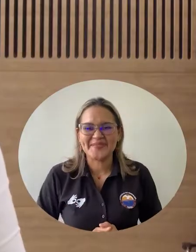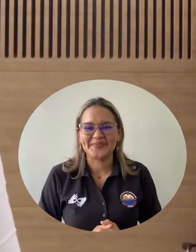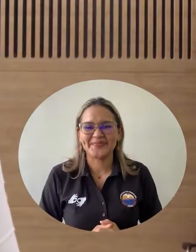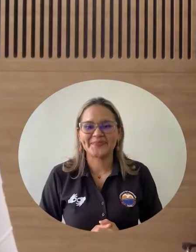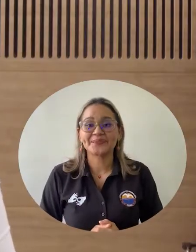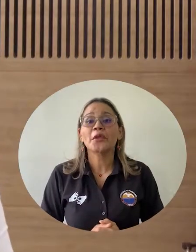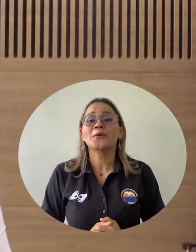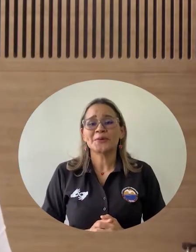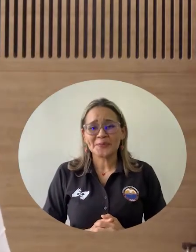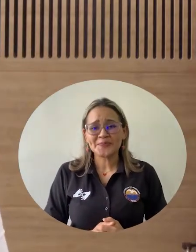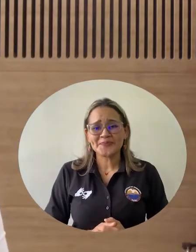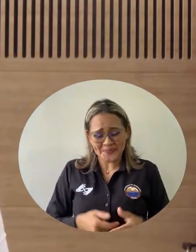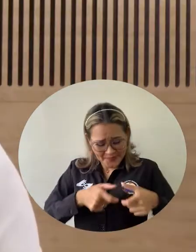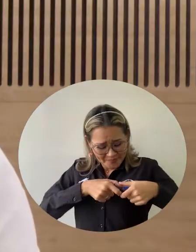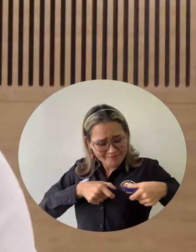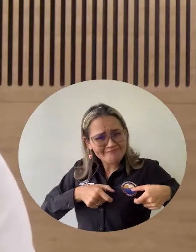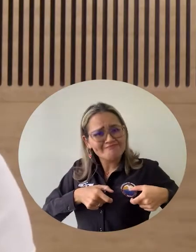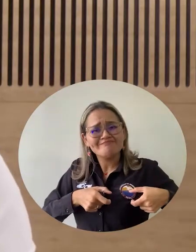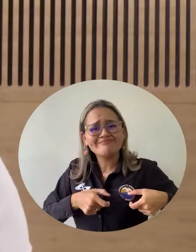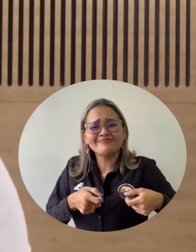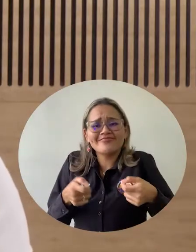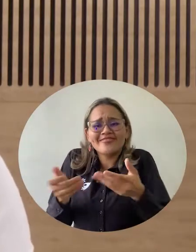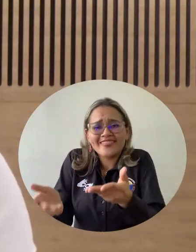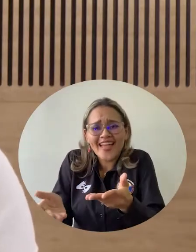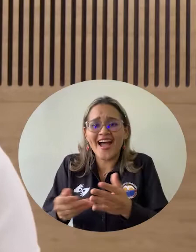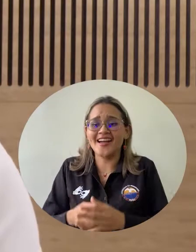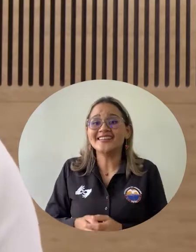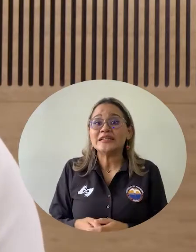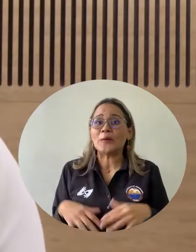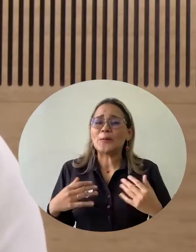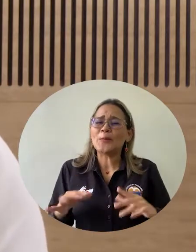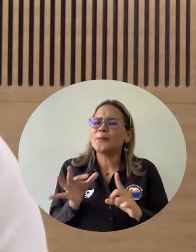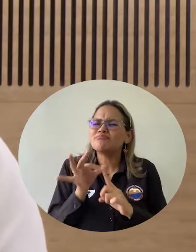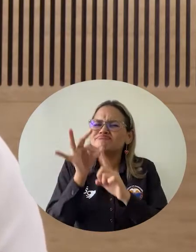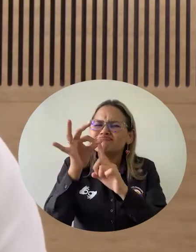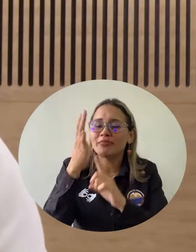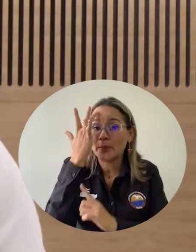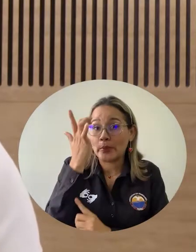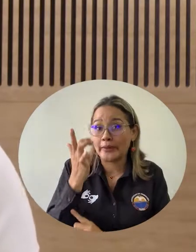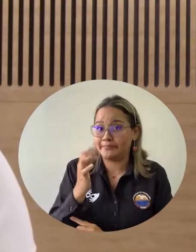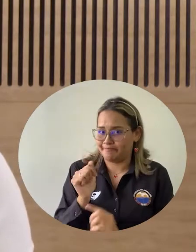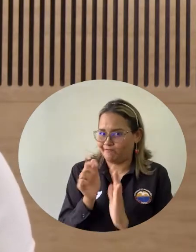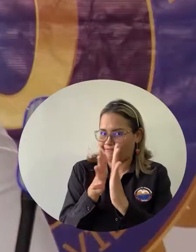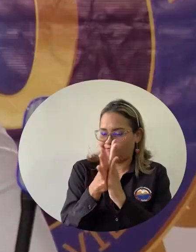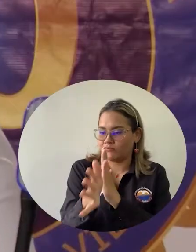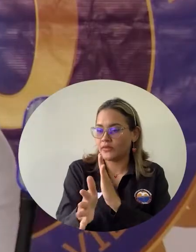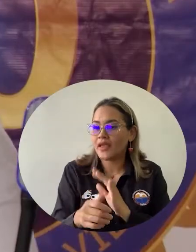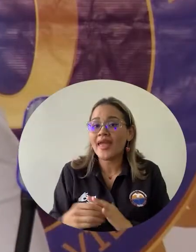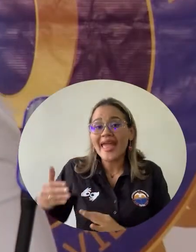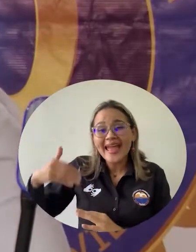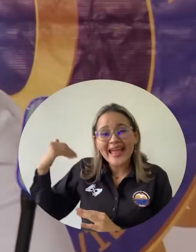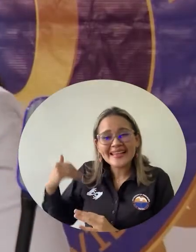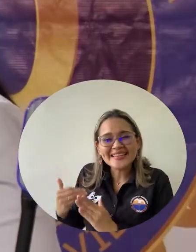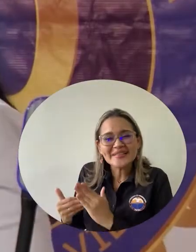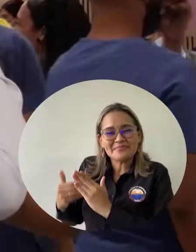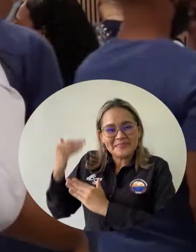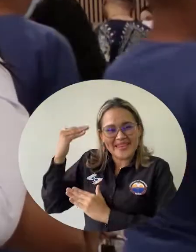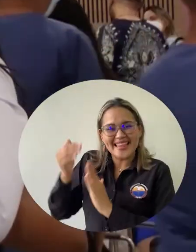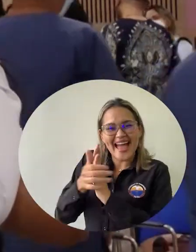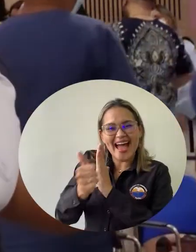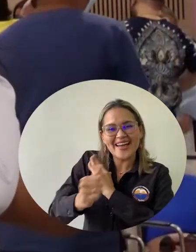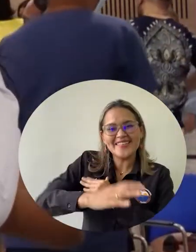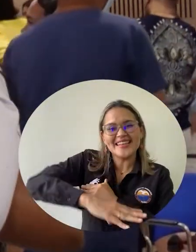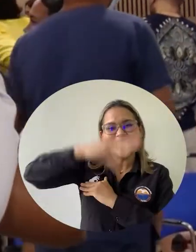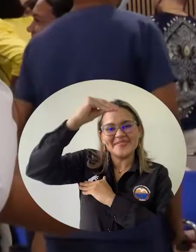La entrega de insignias tuvo, digamos, algo especial y es que los primeros estudiantes que ingresaron al programa a través de la beca